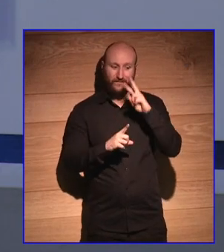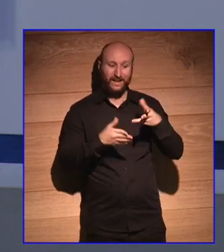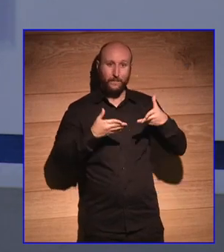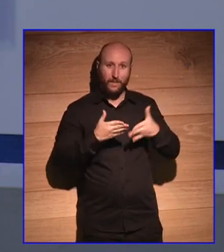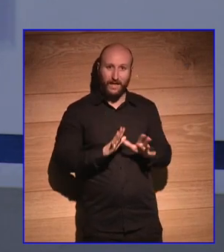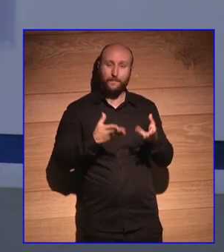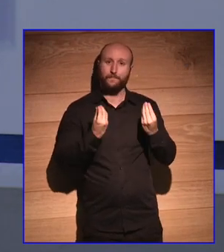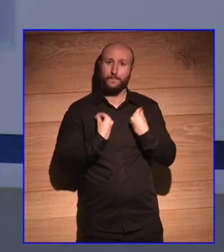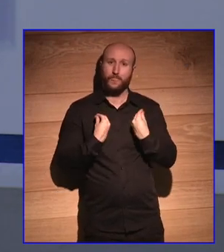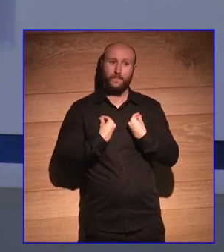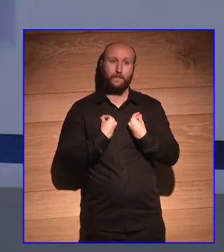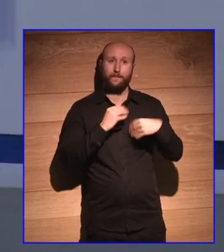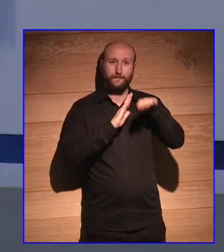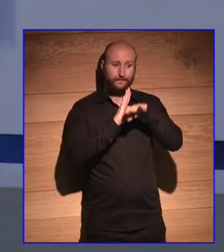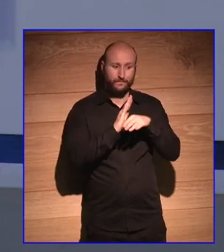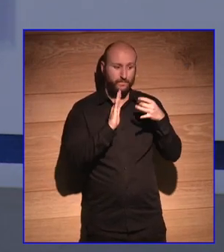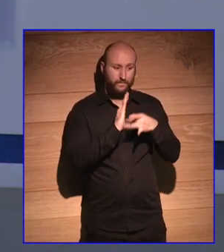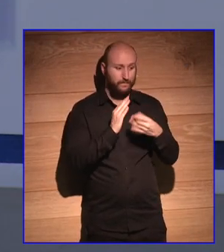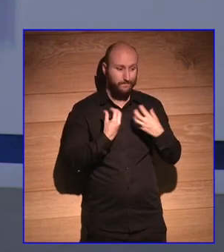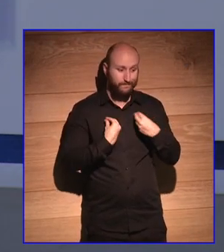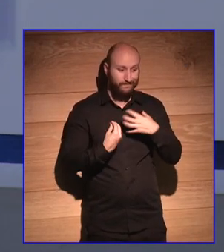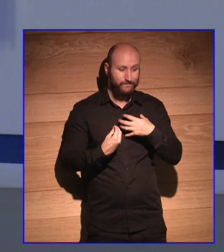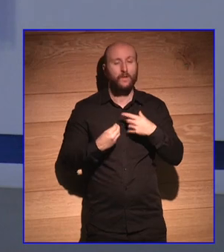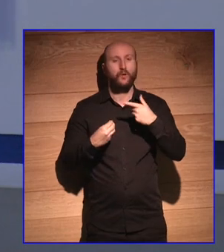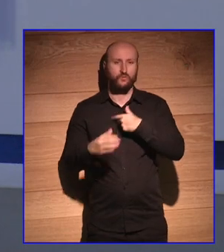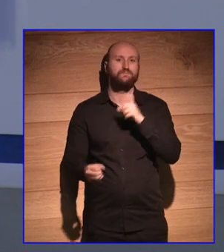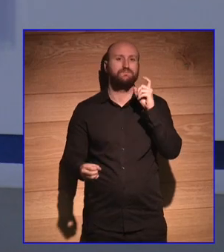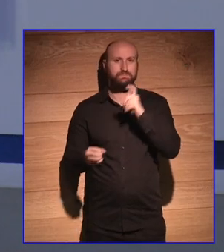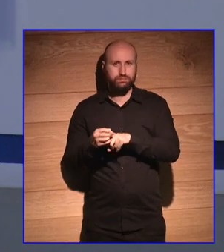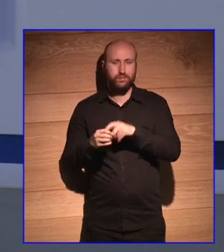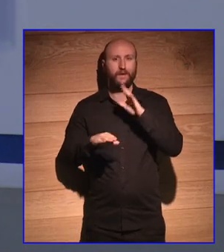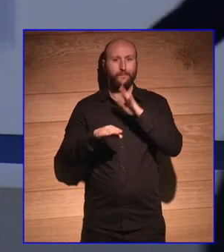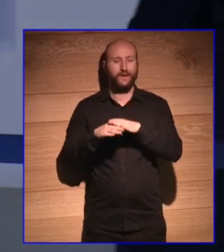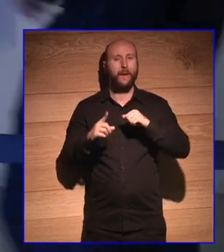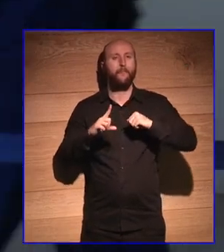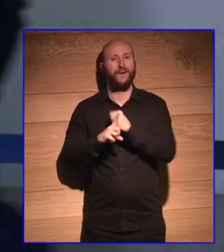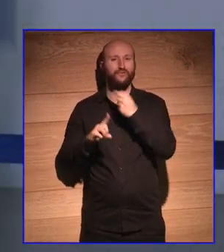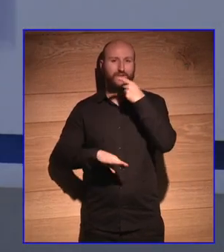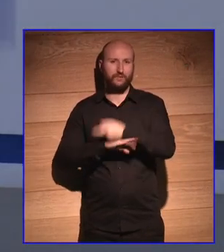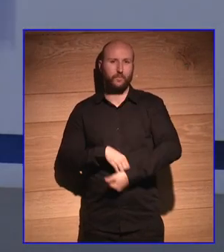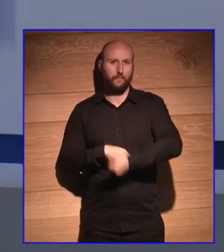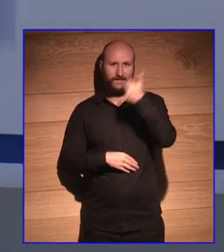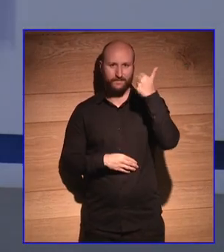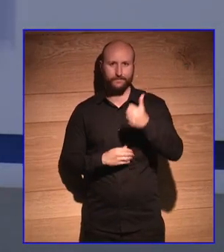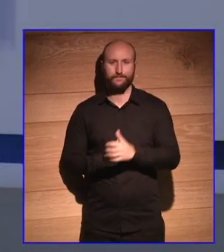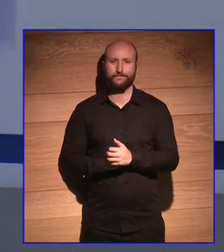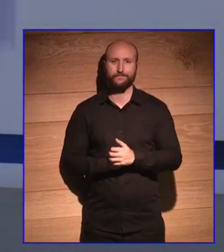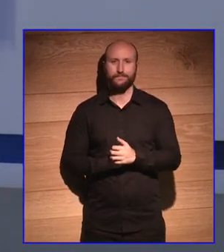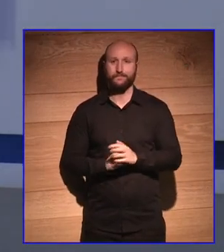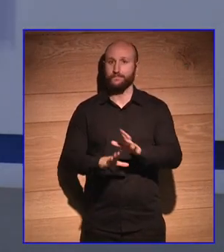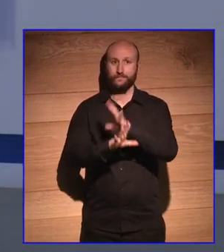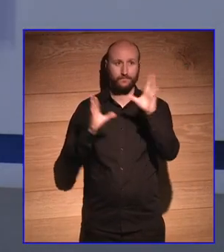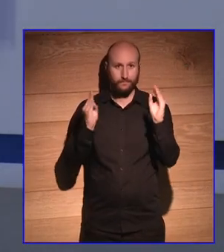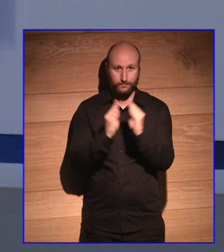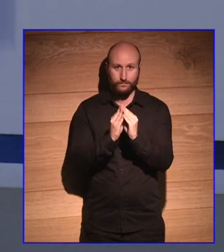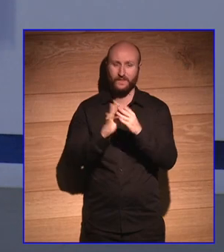tener que vivir en esas condiciones decidió tomar cartas en el asunto e incrementar la presión sobre el director en definitiva todo un